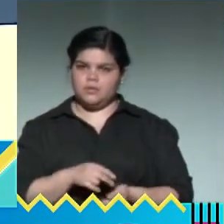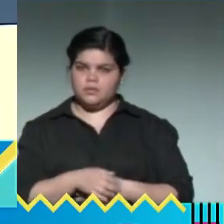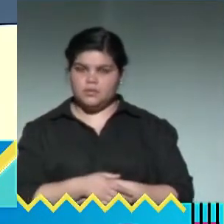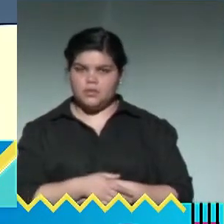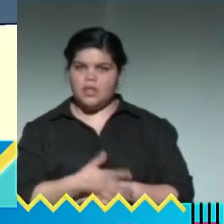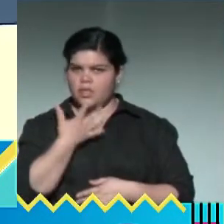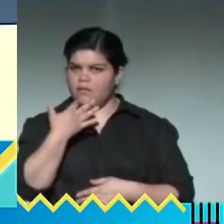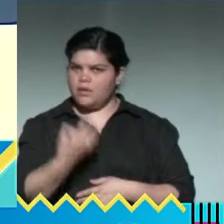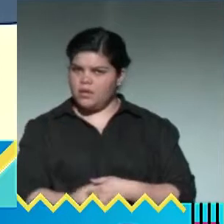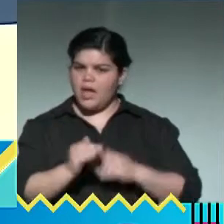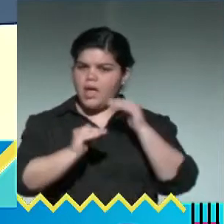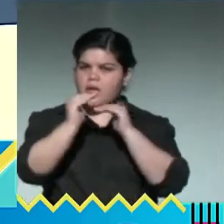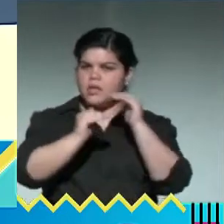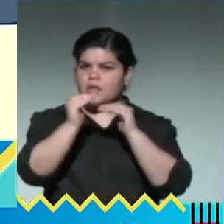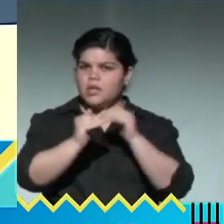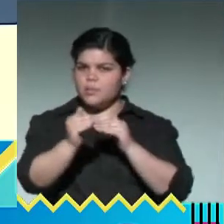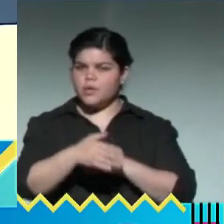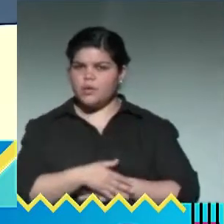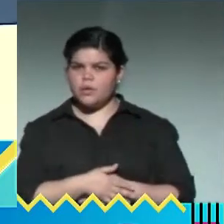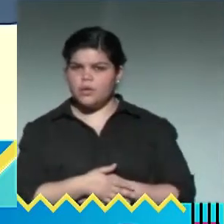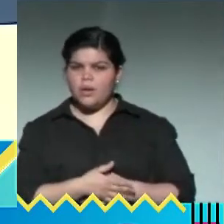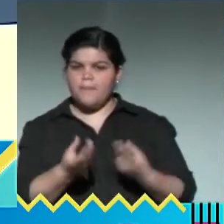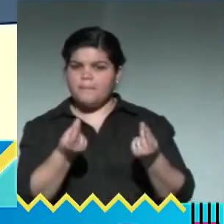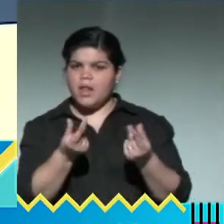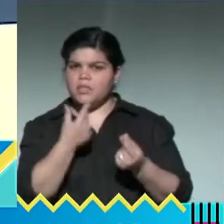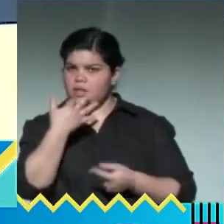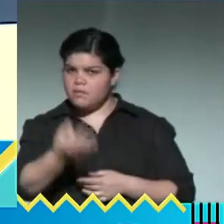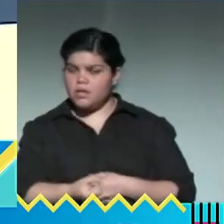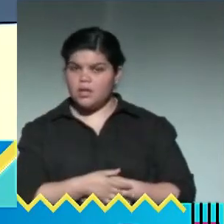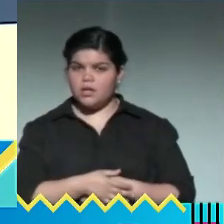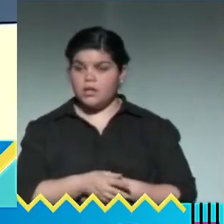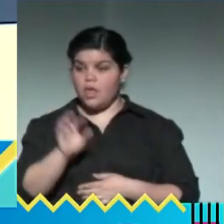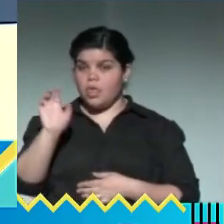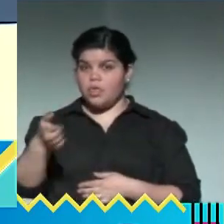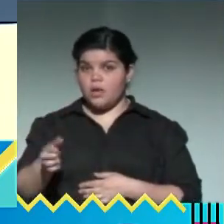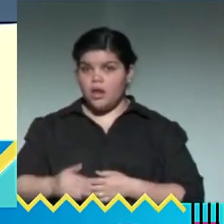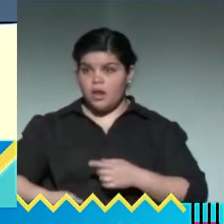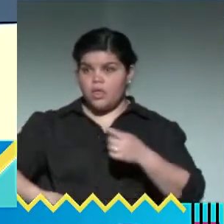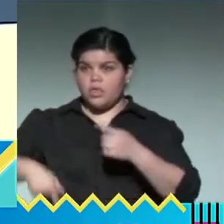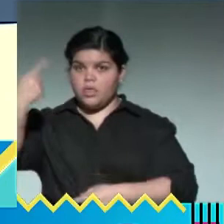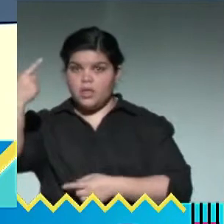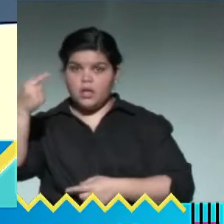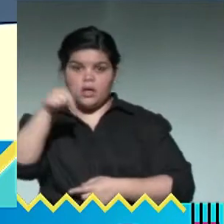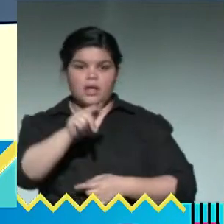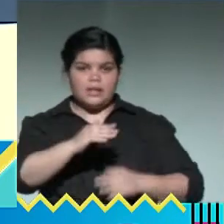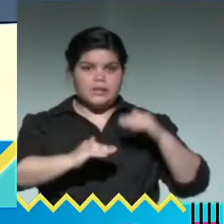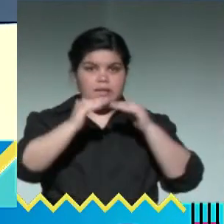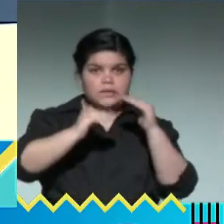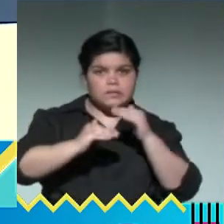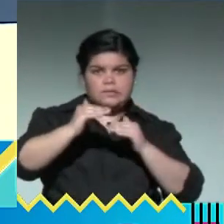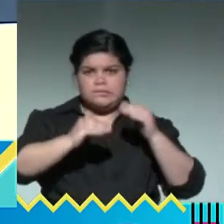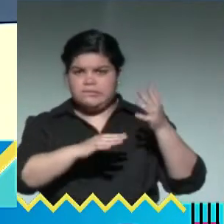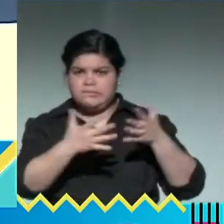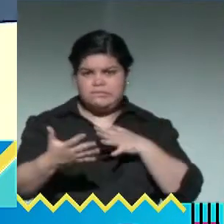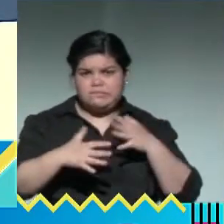realmente con el equilibrio fiscal. Digo, se mueve la variable dólar y eso ya empieza a tambalear, pero por otro lado hay que ver que cuando la economía